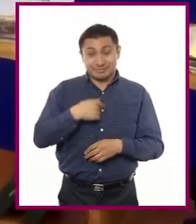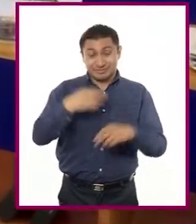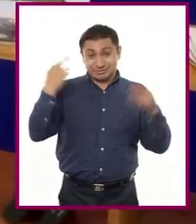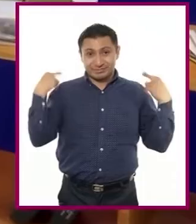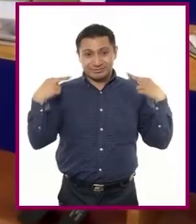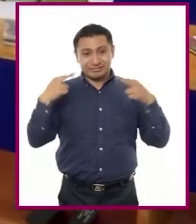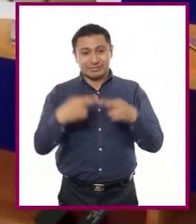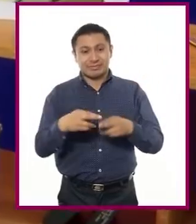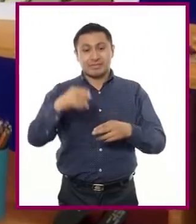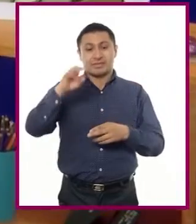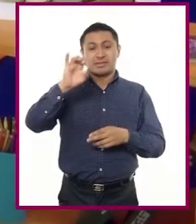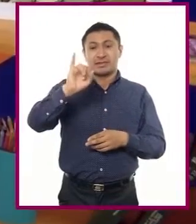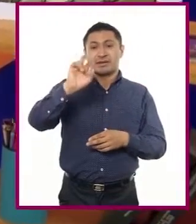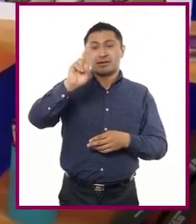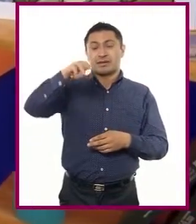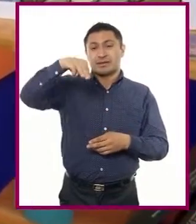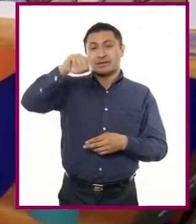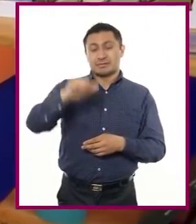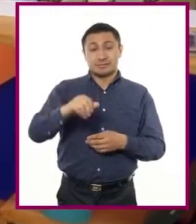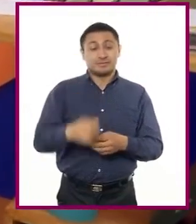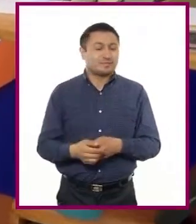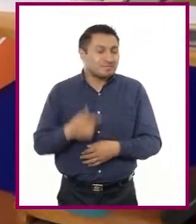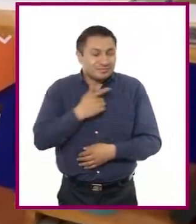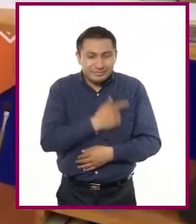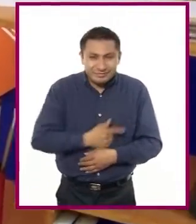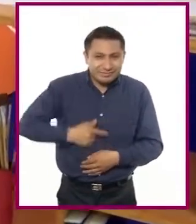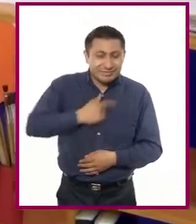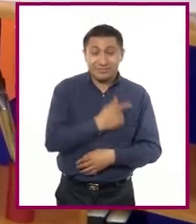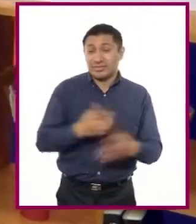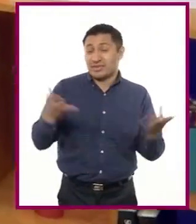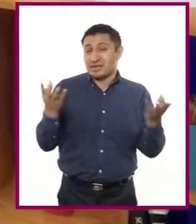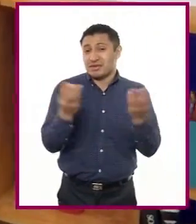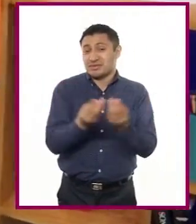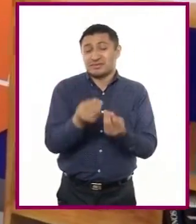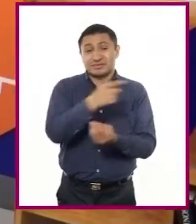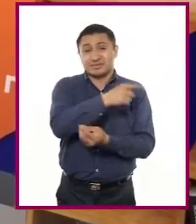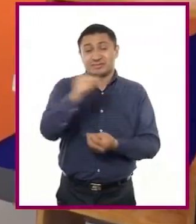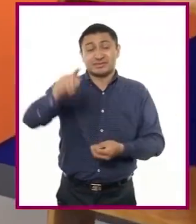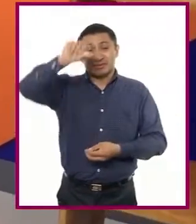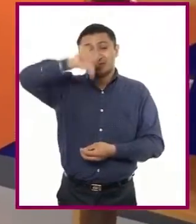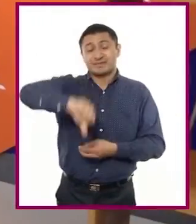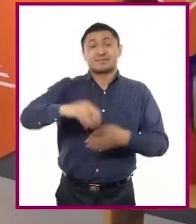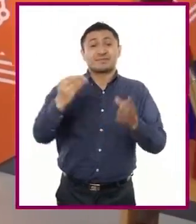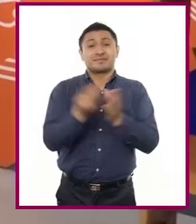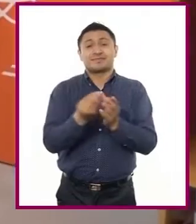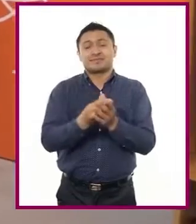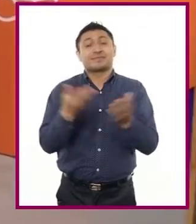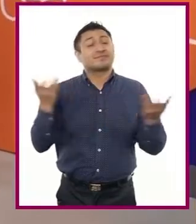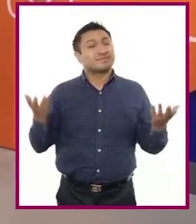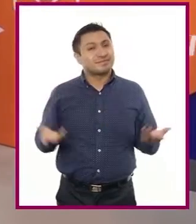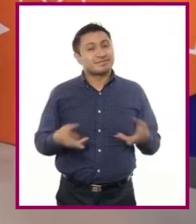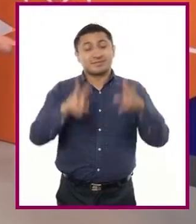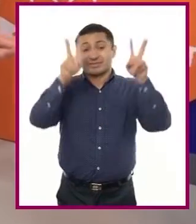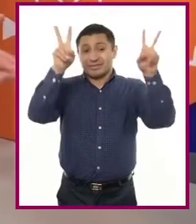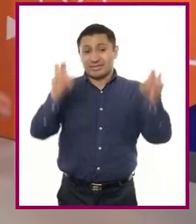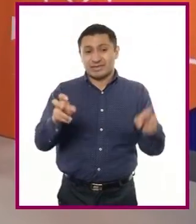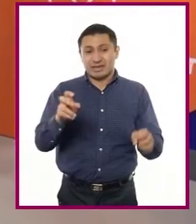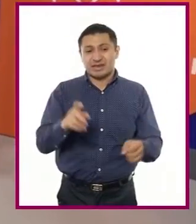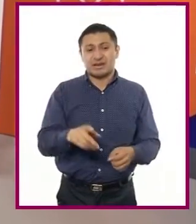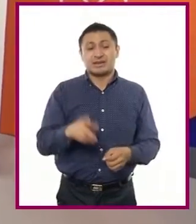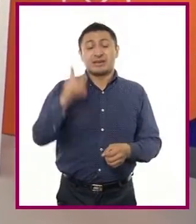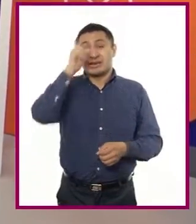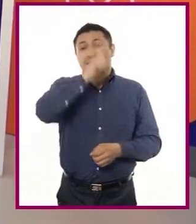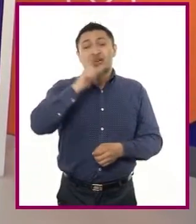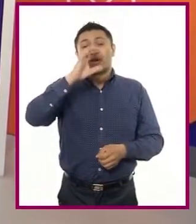maestra Irma Uribe y con enorme agrado les acompañaré en esta sesión cuyo título es ¿Qué hay del